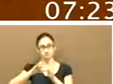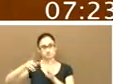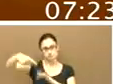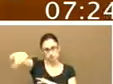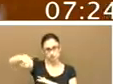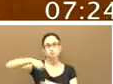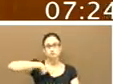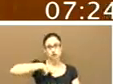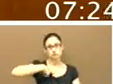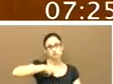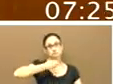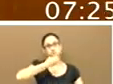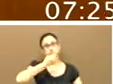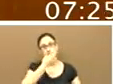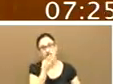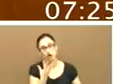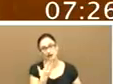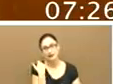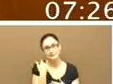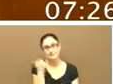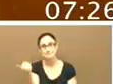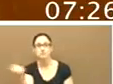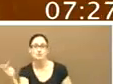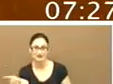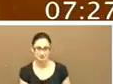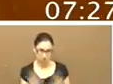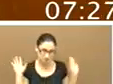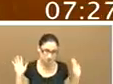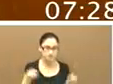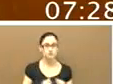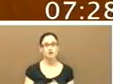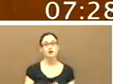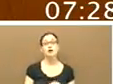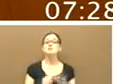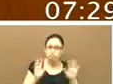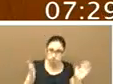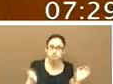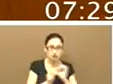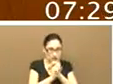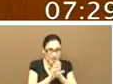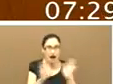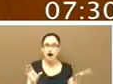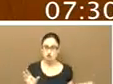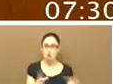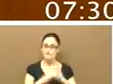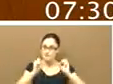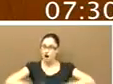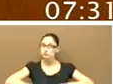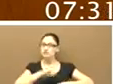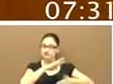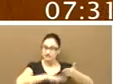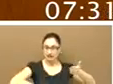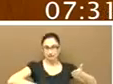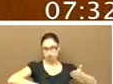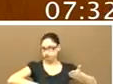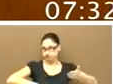ustedes que con ustedes a la hora de establecer enunciados. Naturalmente que el pacto fiscal y cualquier otra forma, la LOFCA, por ejemplo, a nosotros nos parece que ha abierto una brecha.